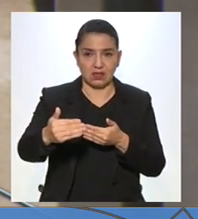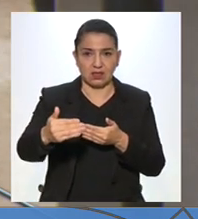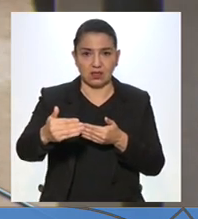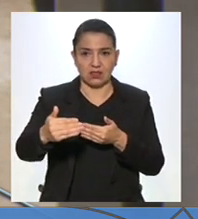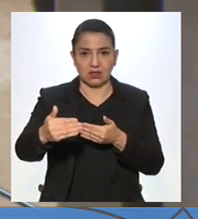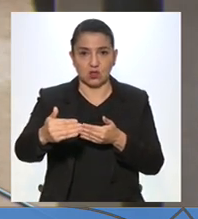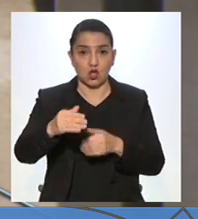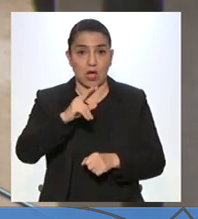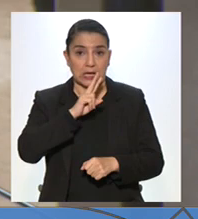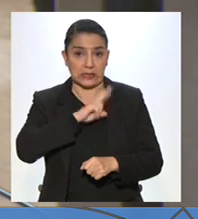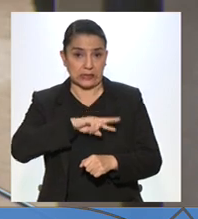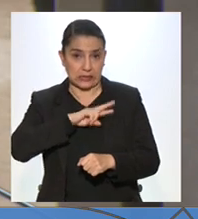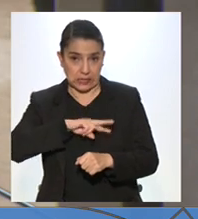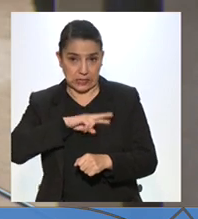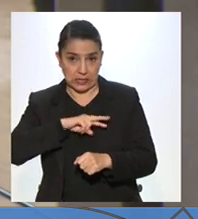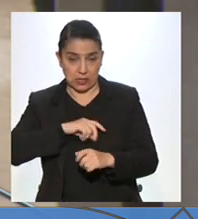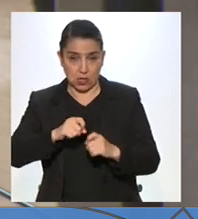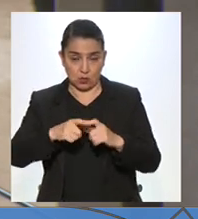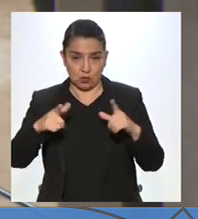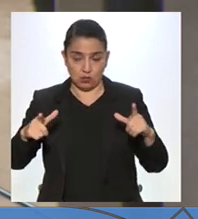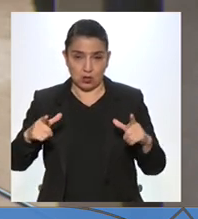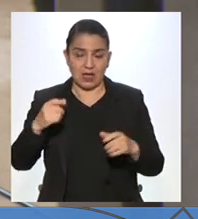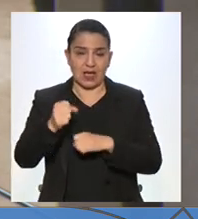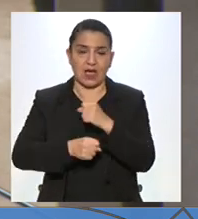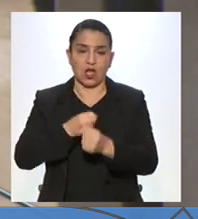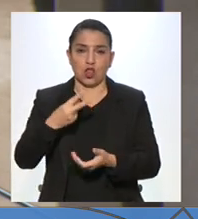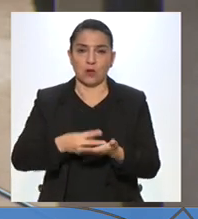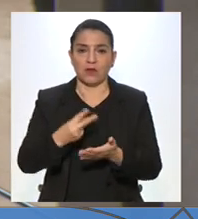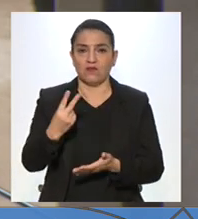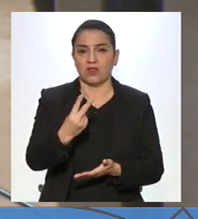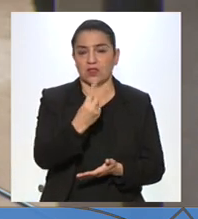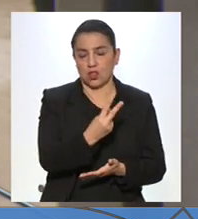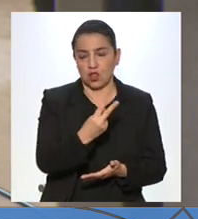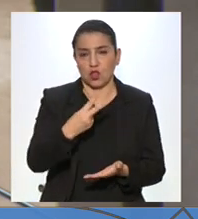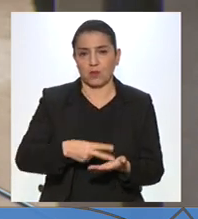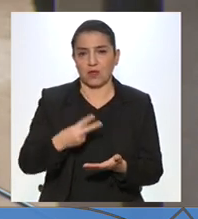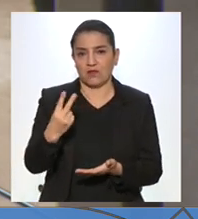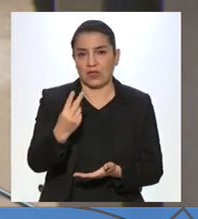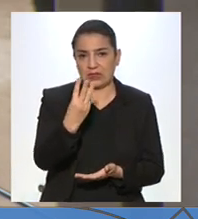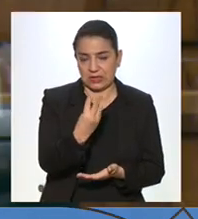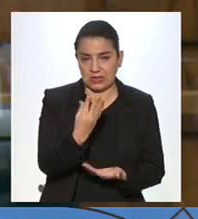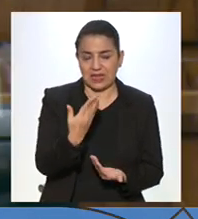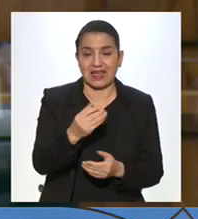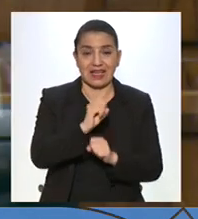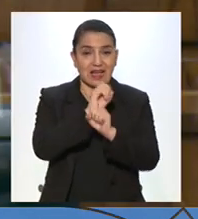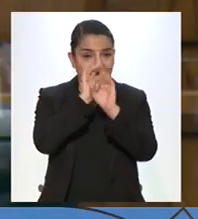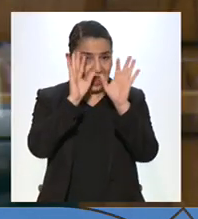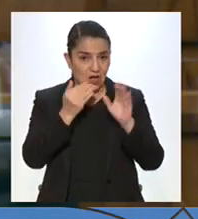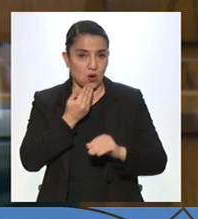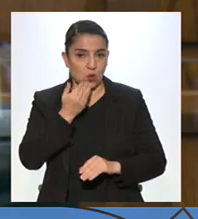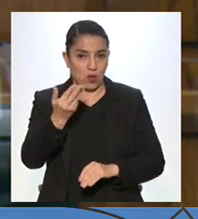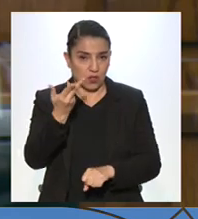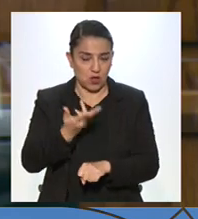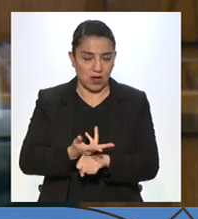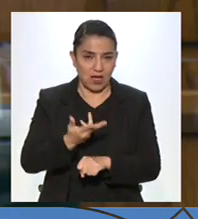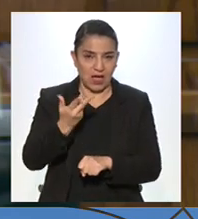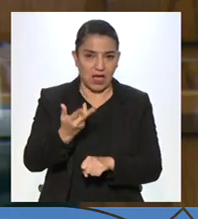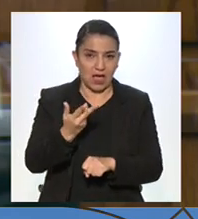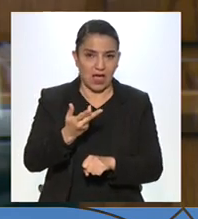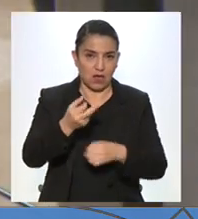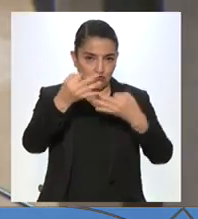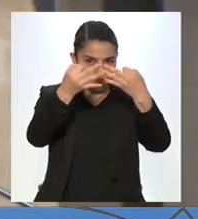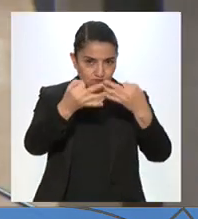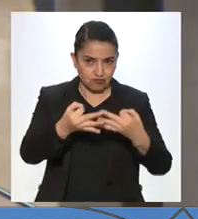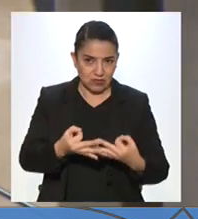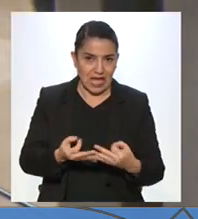de crecimiento proyectadas para el 2022 y 2023, tenemos que tener claro que cuando tenemos cifras de